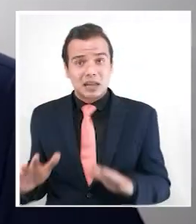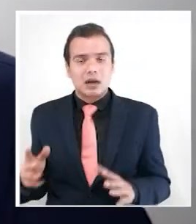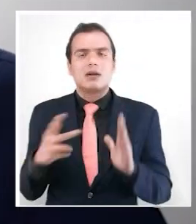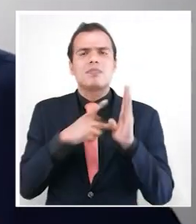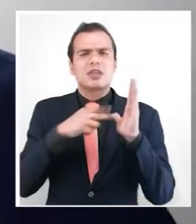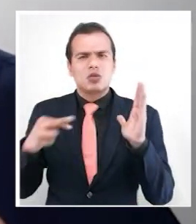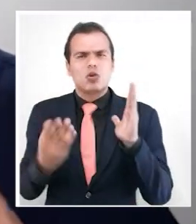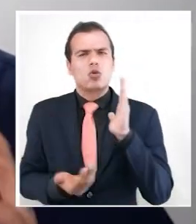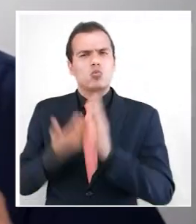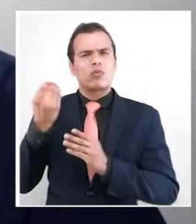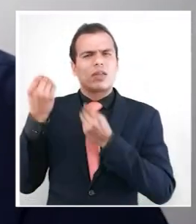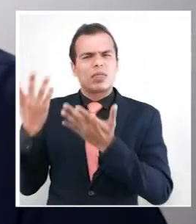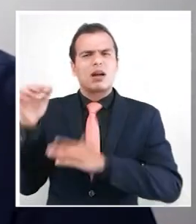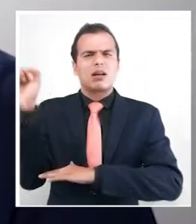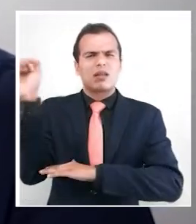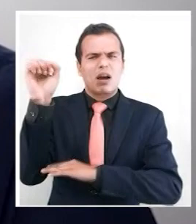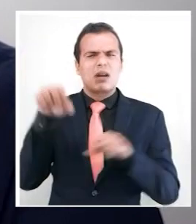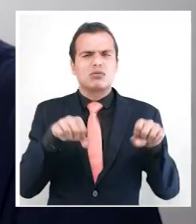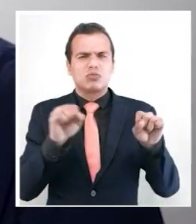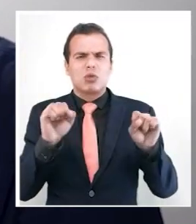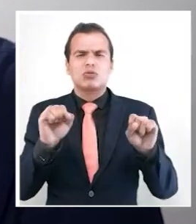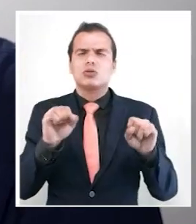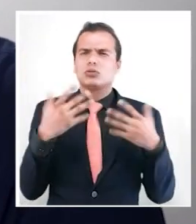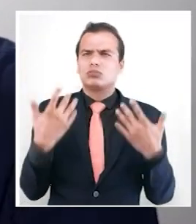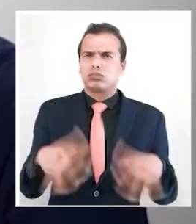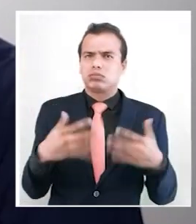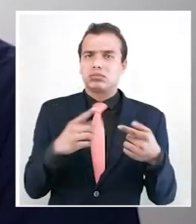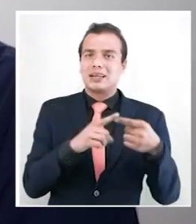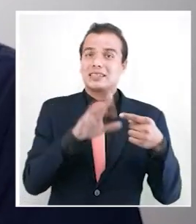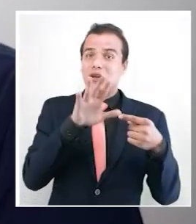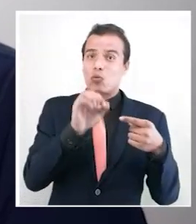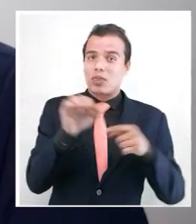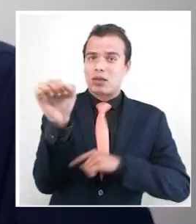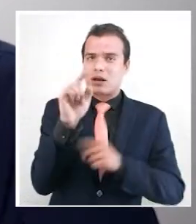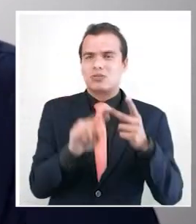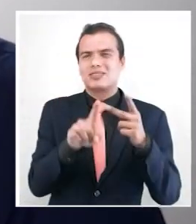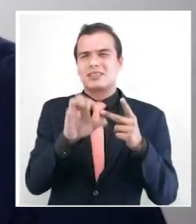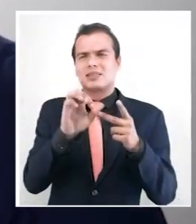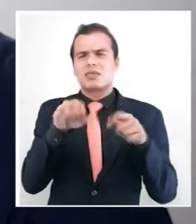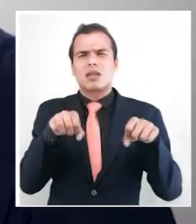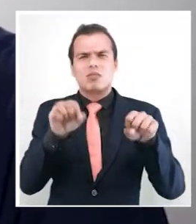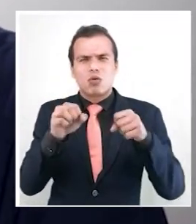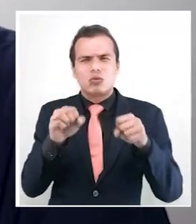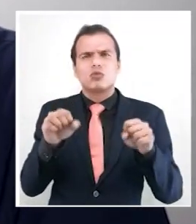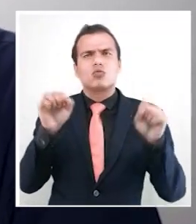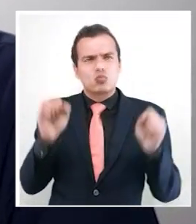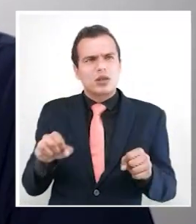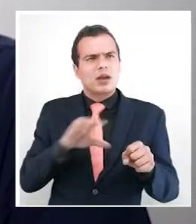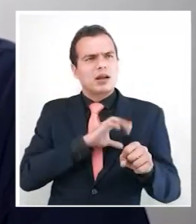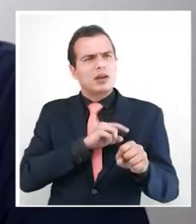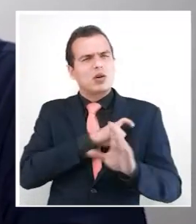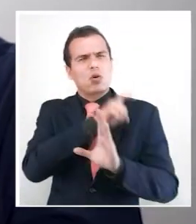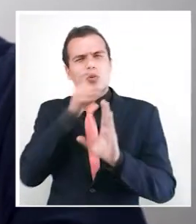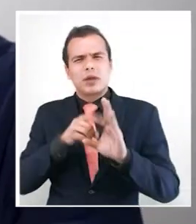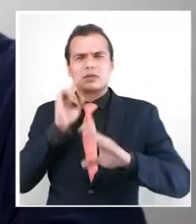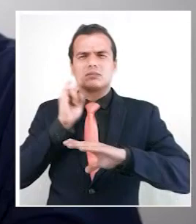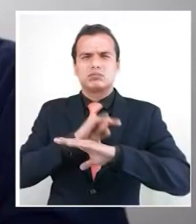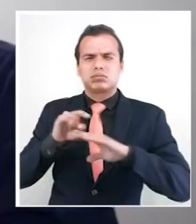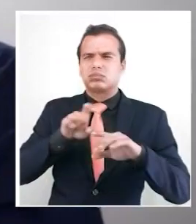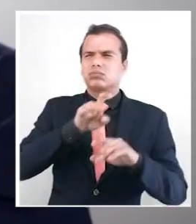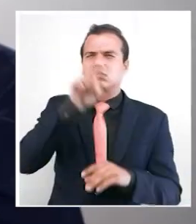blindadas con una tecnología de punta. Entregaremos 60 motos todoterreno para que lleguen a cualquier sitio de Cali